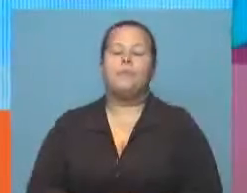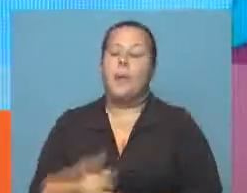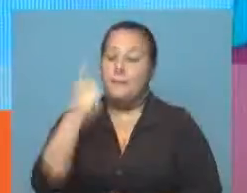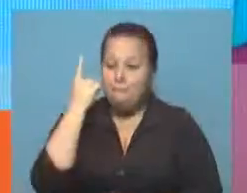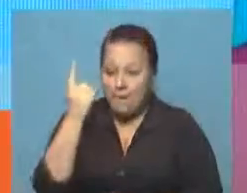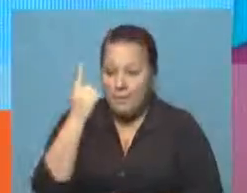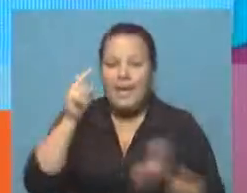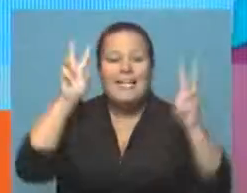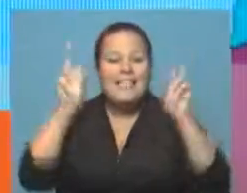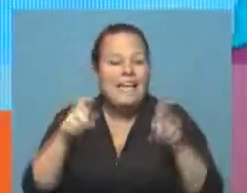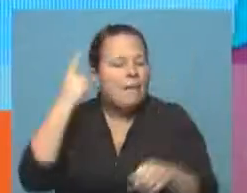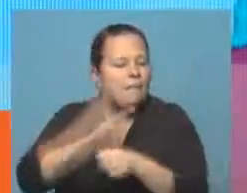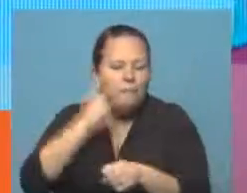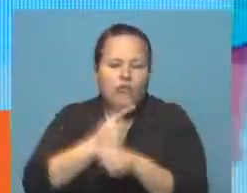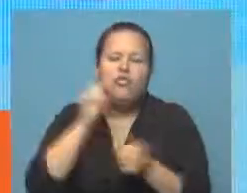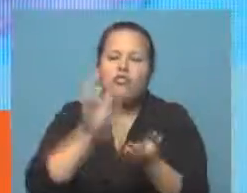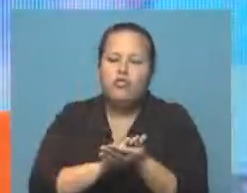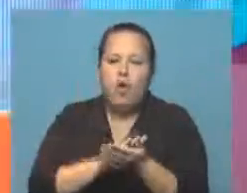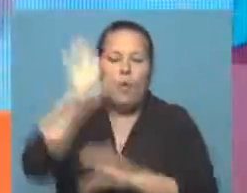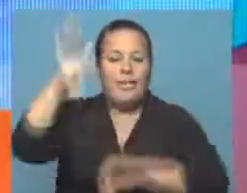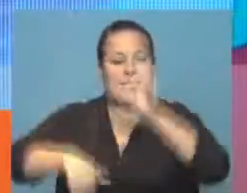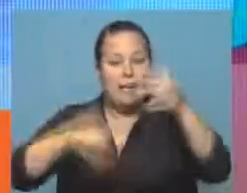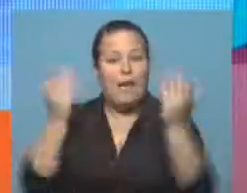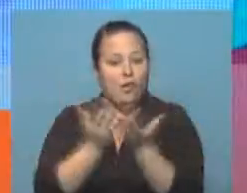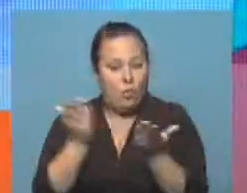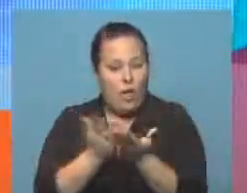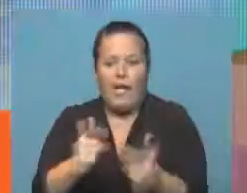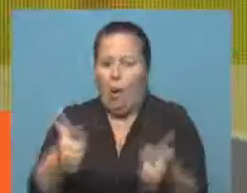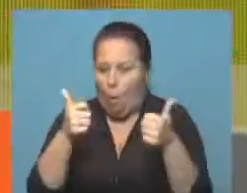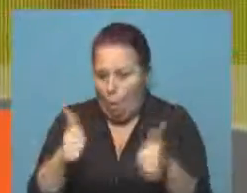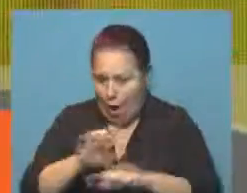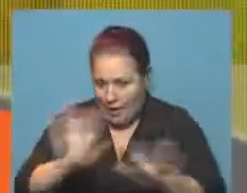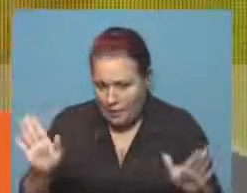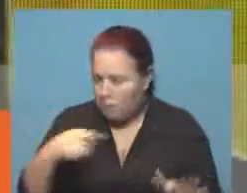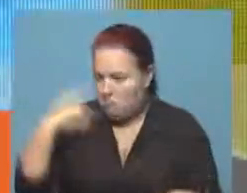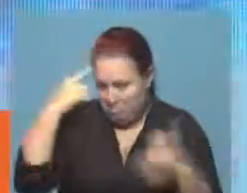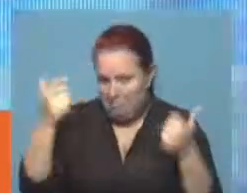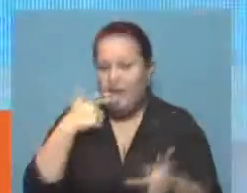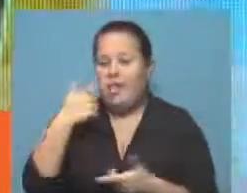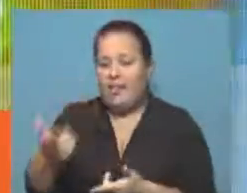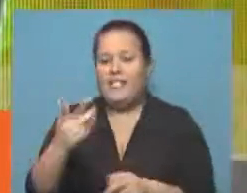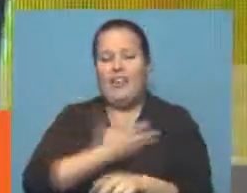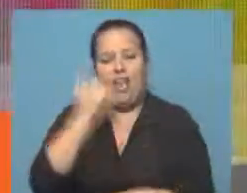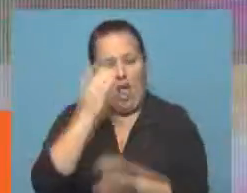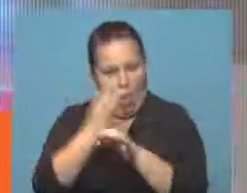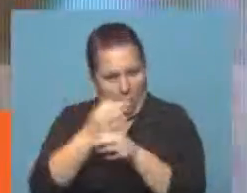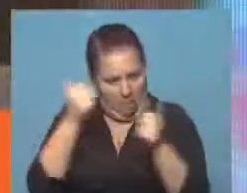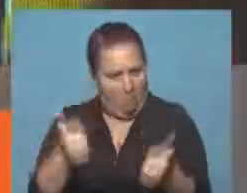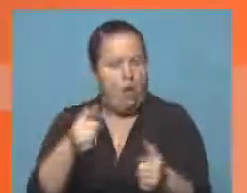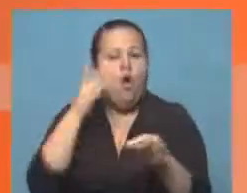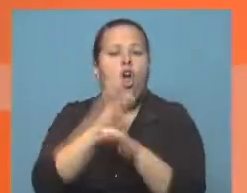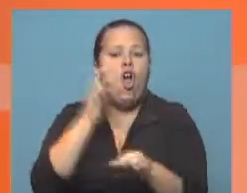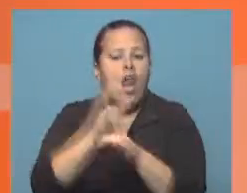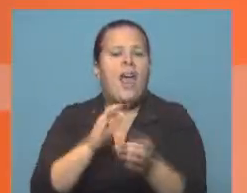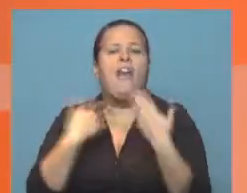Primero, el tema inicial con el cual se convocó a los estudiantes me parece maravilloso. Ya lo dijo también el rector del colegio, es un colegio